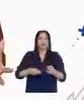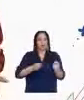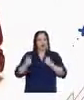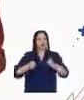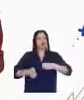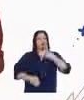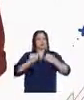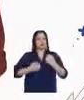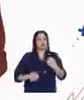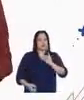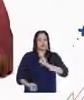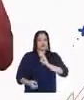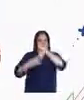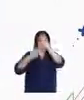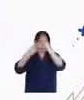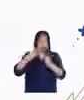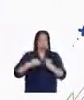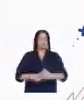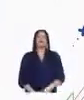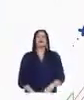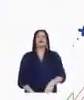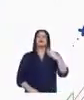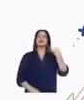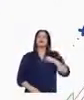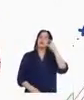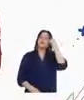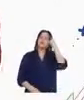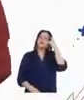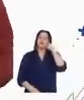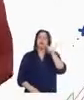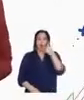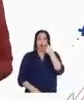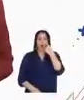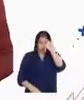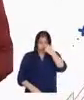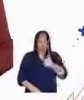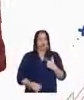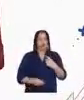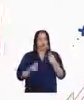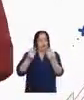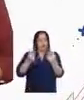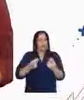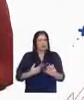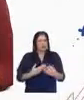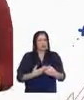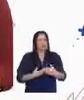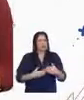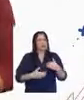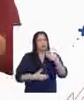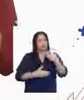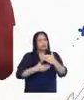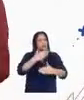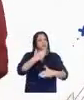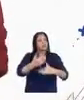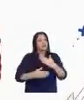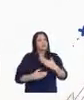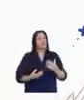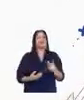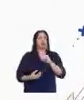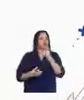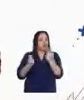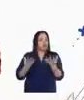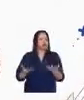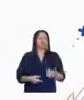y nuestra identidad. Siempre piensa que conocerte es un proceso, no será de la noche a la mañana. Por eso